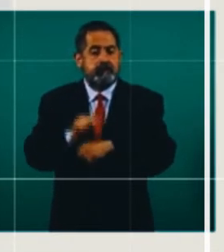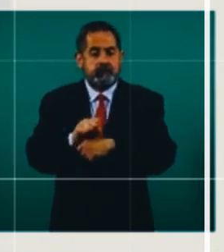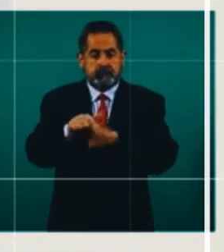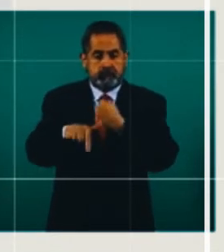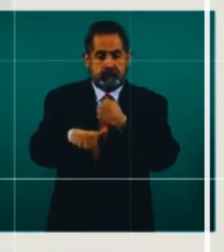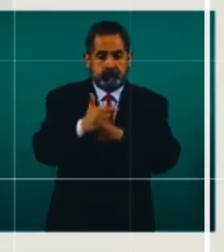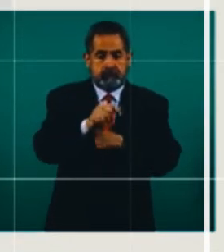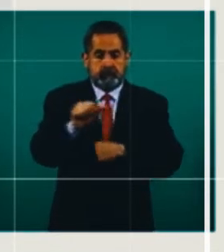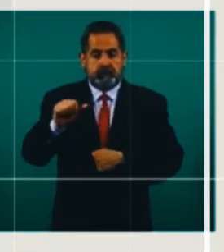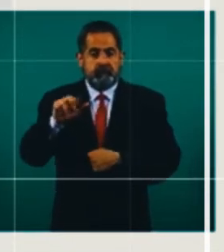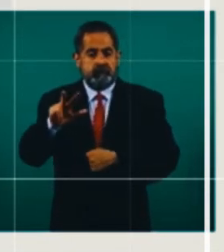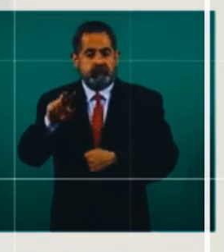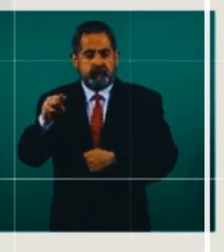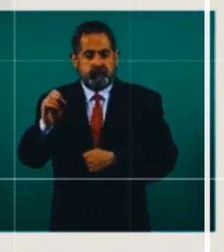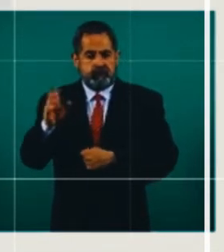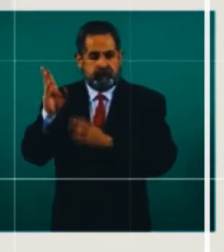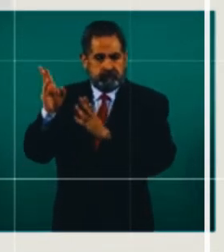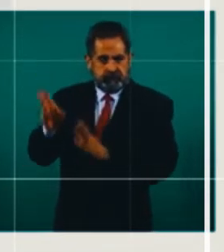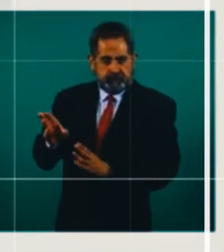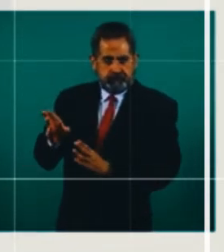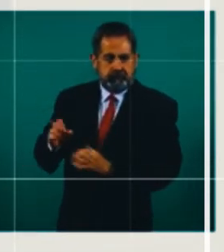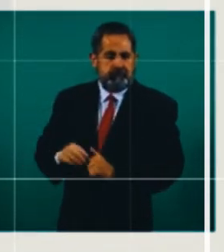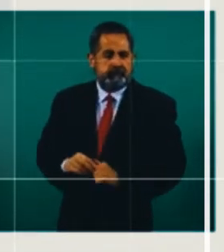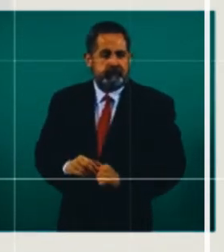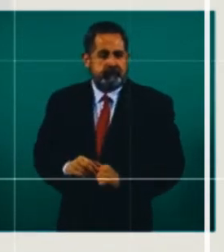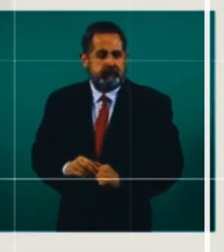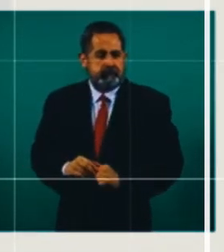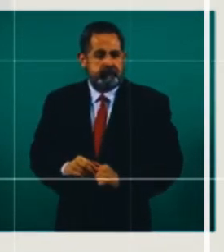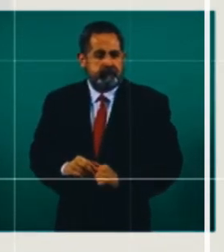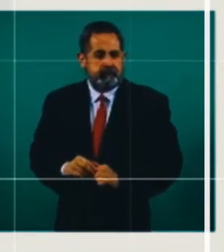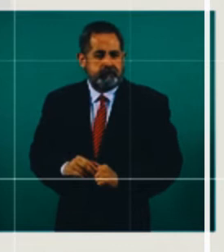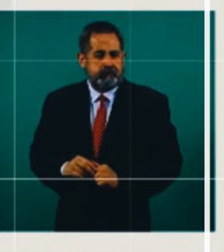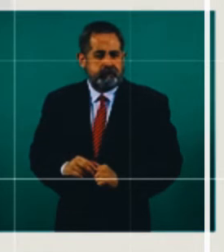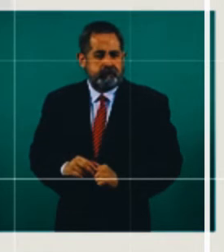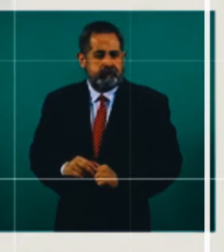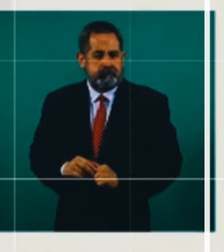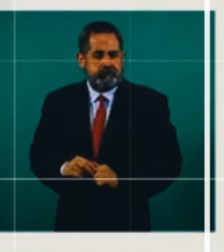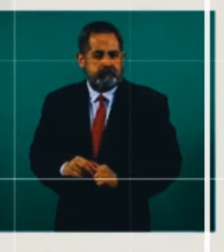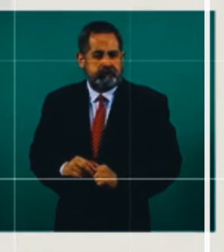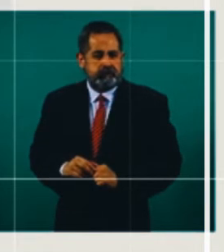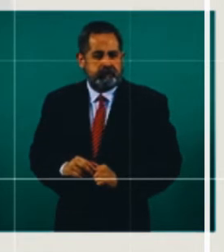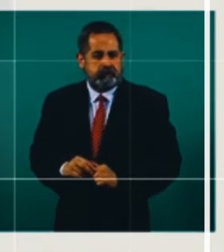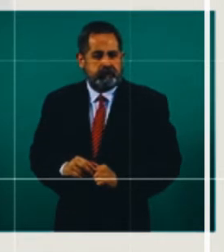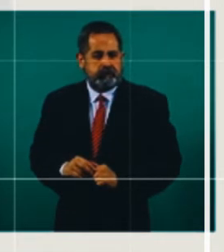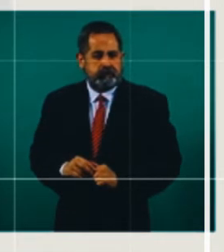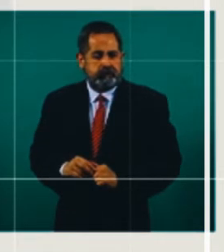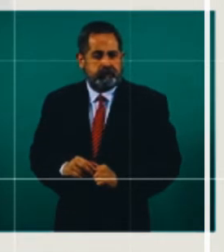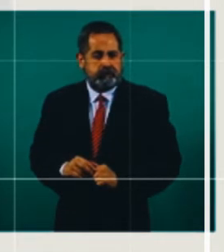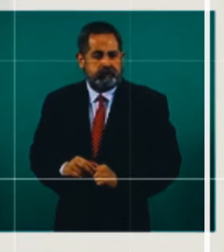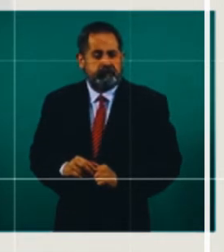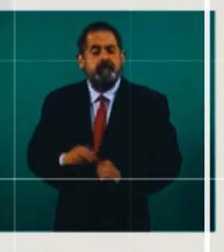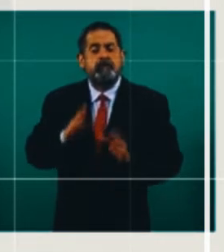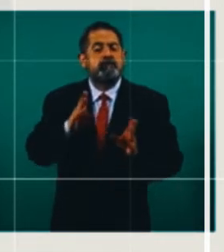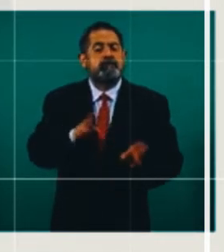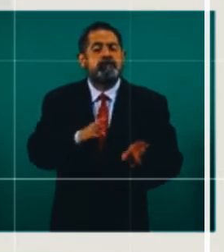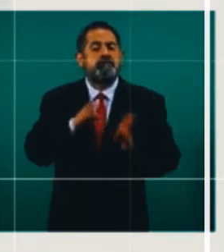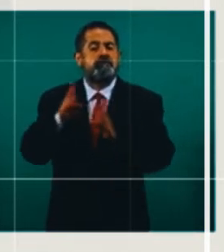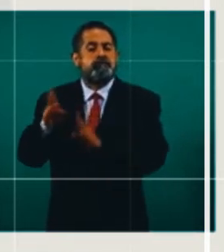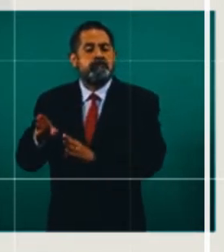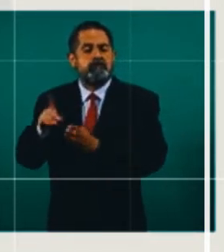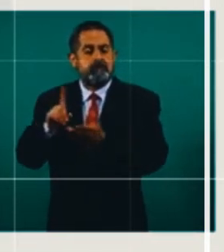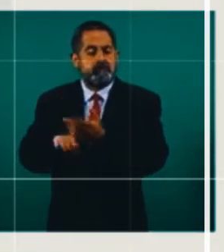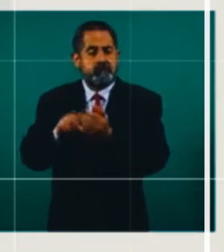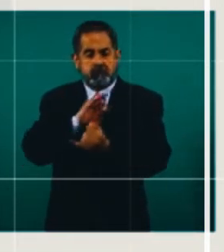Enseguida, Sinaloa, Zacatecas, Estado de México, Hidalgo, Tabasco y Tlaxcala, del 12 al 18 de mayo. Y